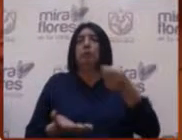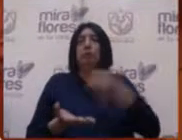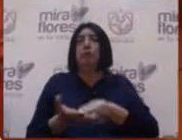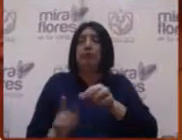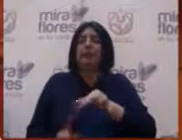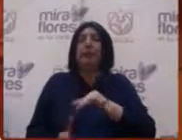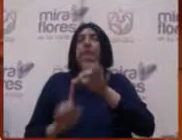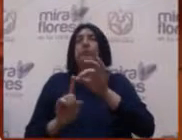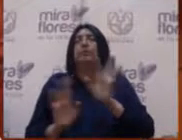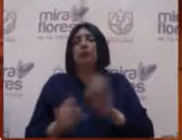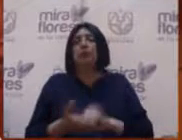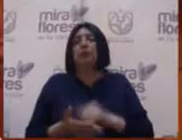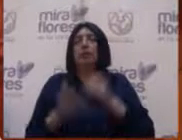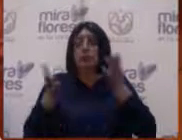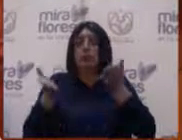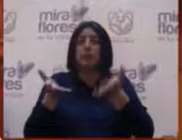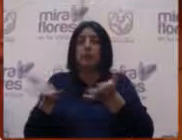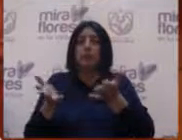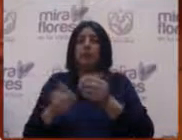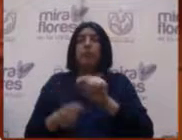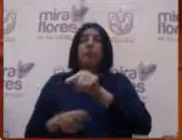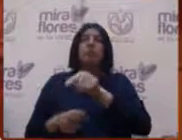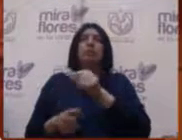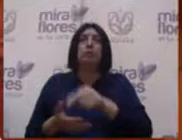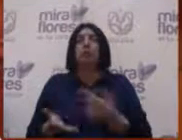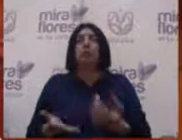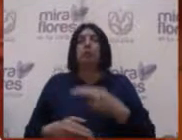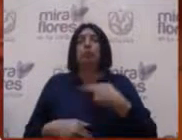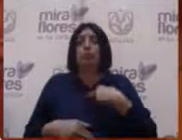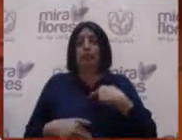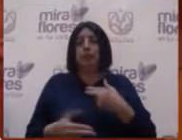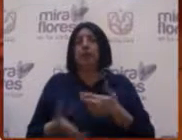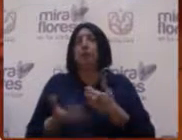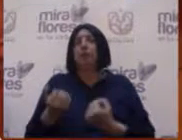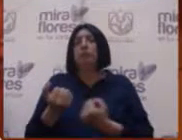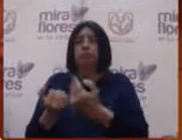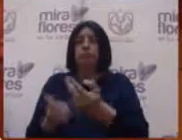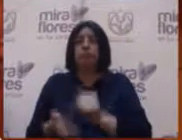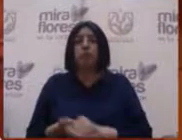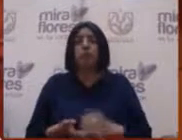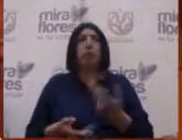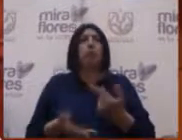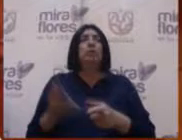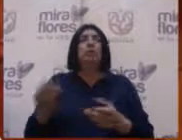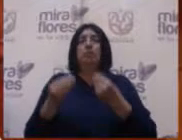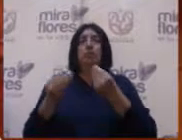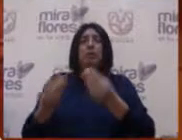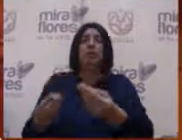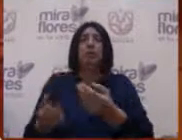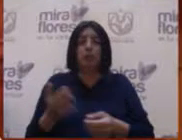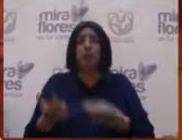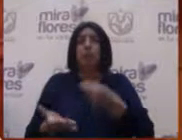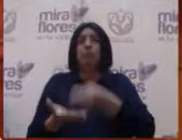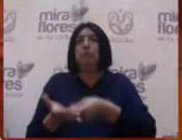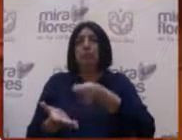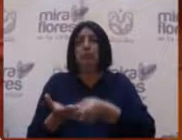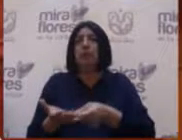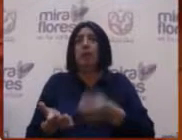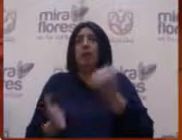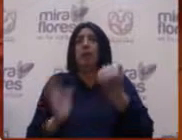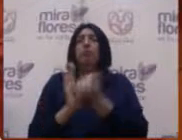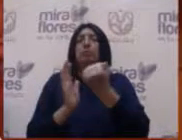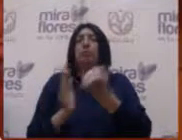excepcional en atención a su naturaleza estrictamente humanitaria, debiendo precisar que para el otorgamiento de la subvención económica